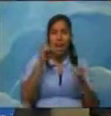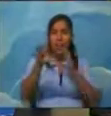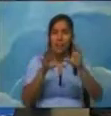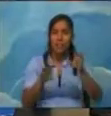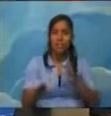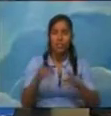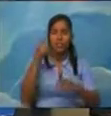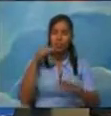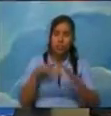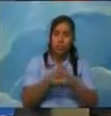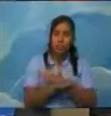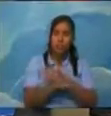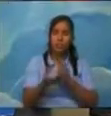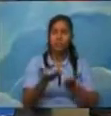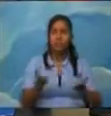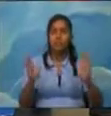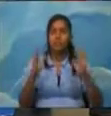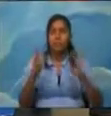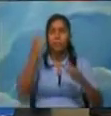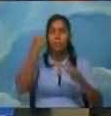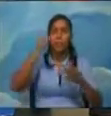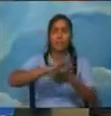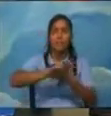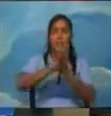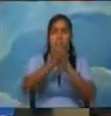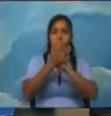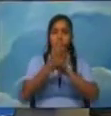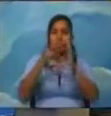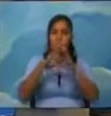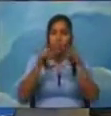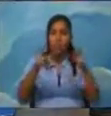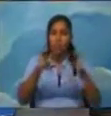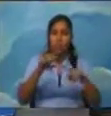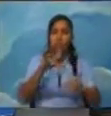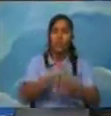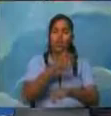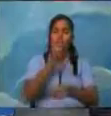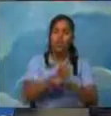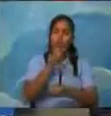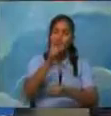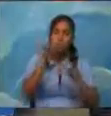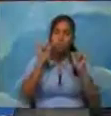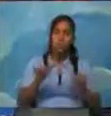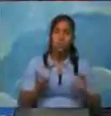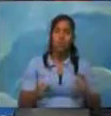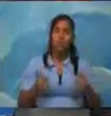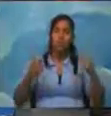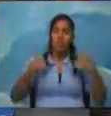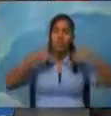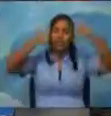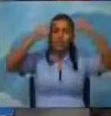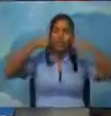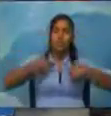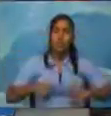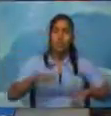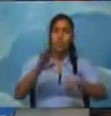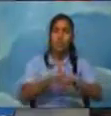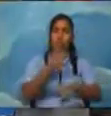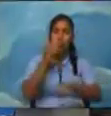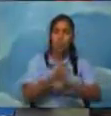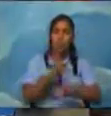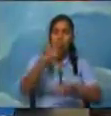su cementerio, por desbaratar su sinagoga. Cúlpese a usted mismo, diga, somos culpables,